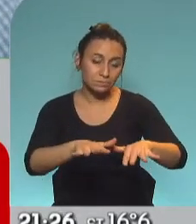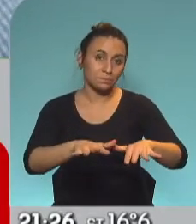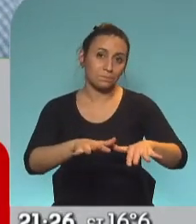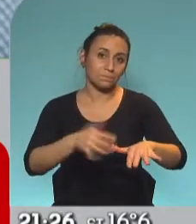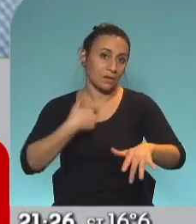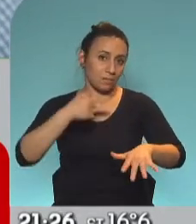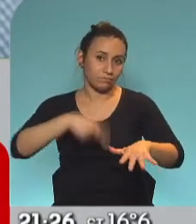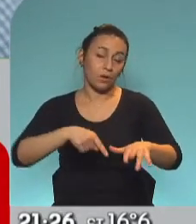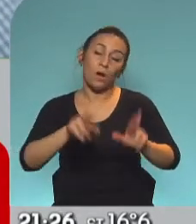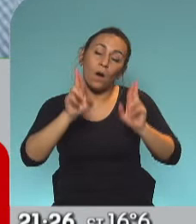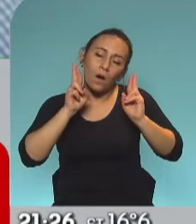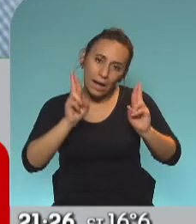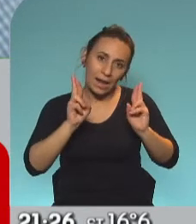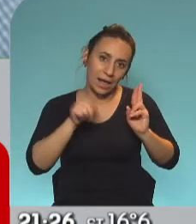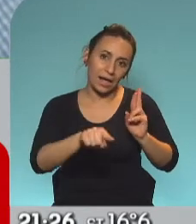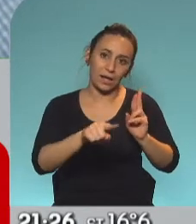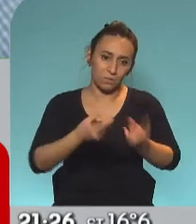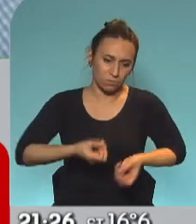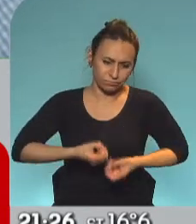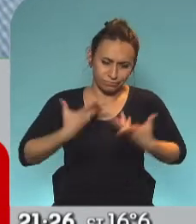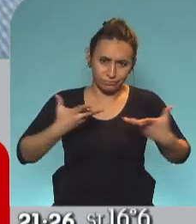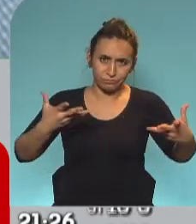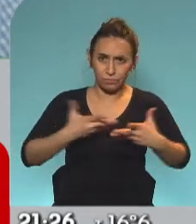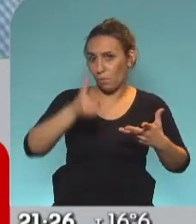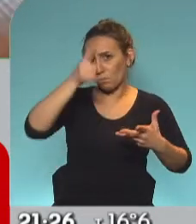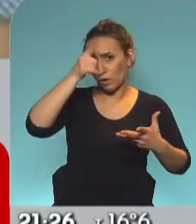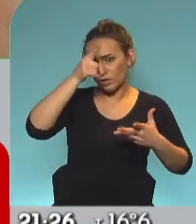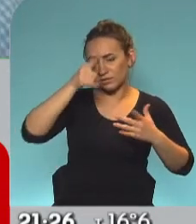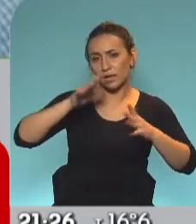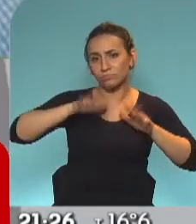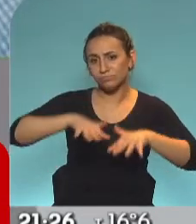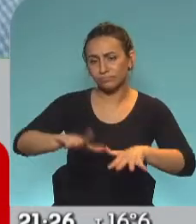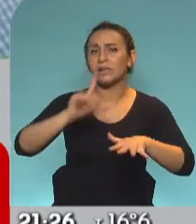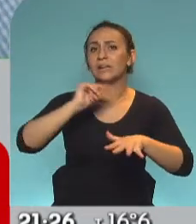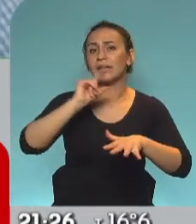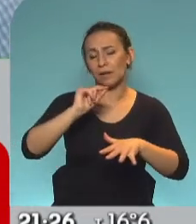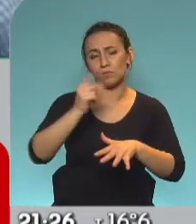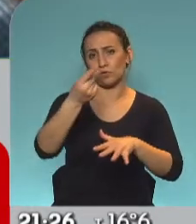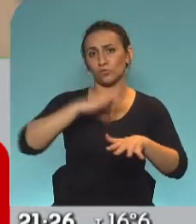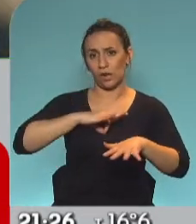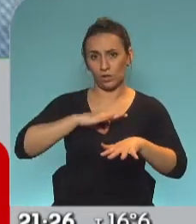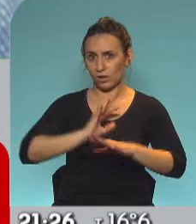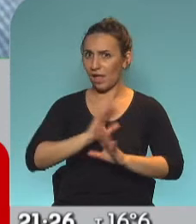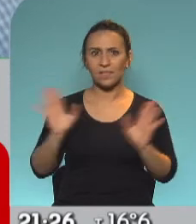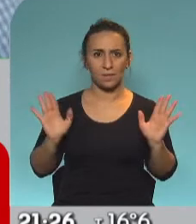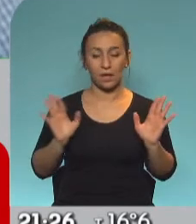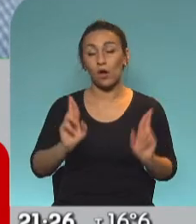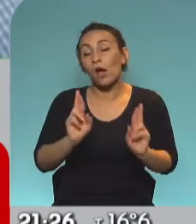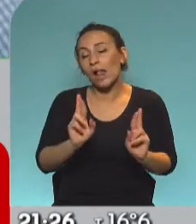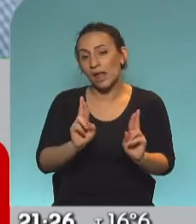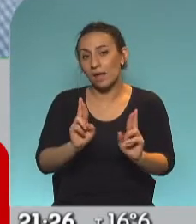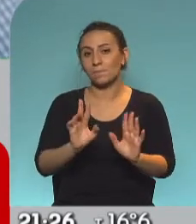realmente un reclamo genuino sobre las condiciones laborales. Lo que no tengo ninguna duda es que en el contexto donde se